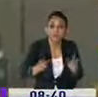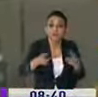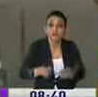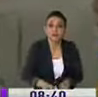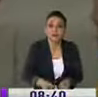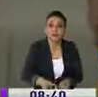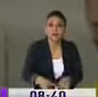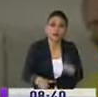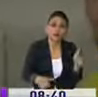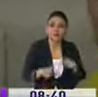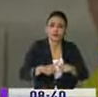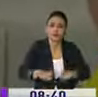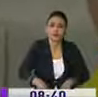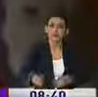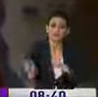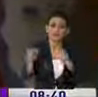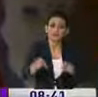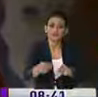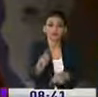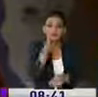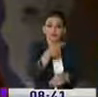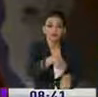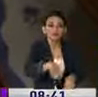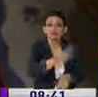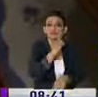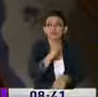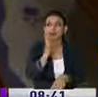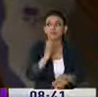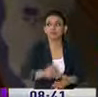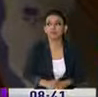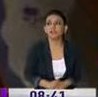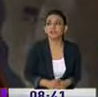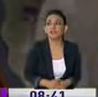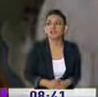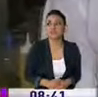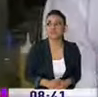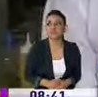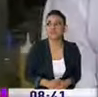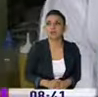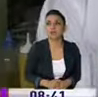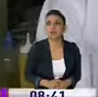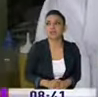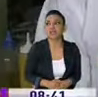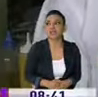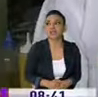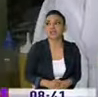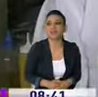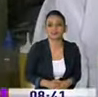de otros lados, ya que el lugar es bastante conocido por la sazón. Dedicarle amor,